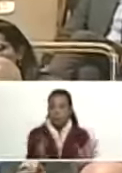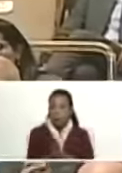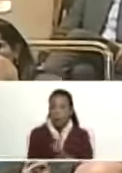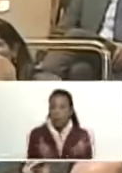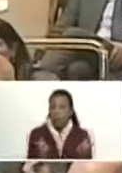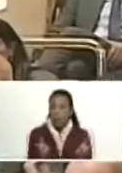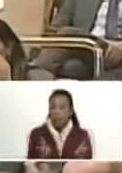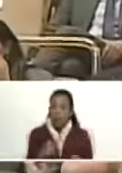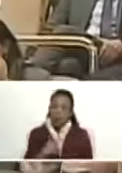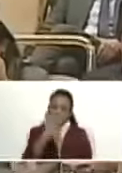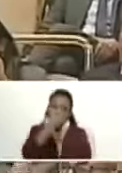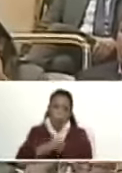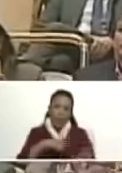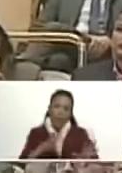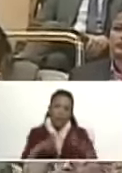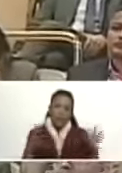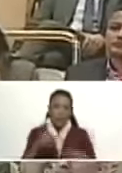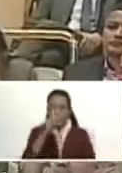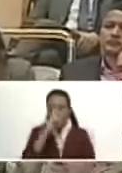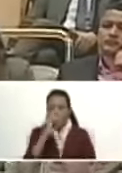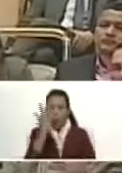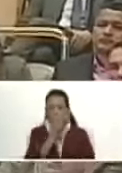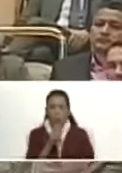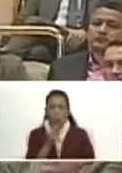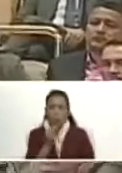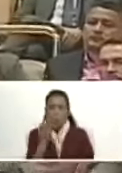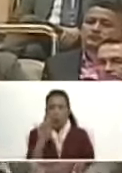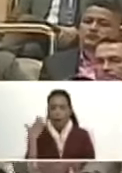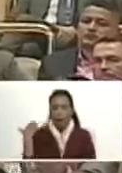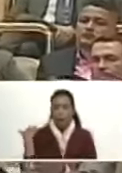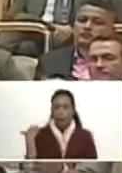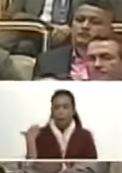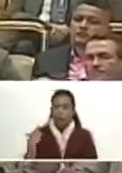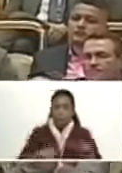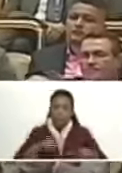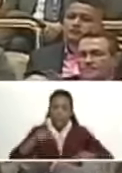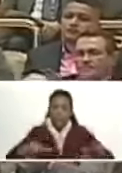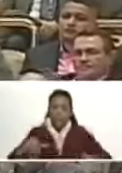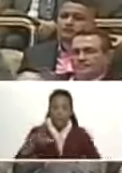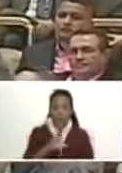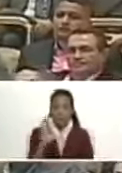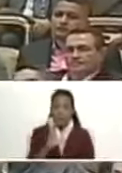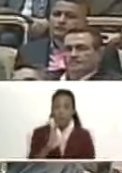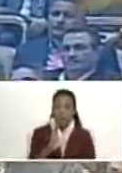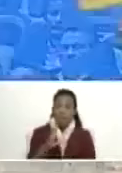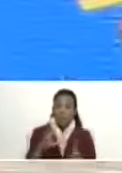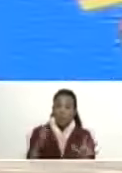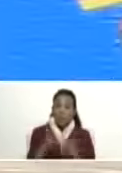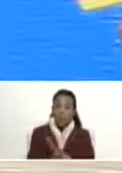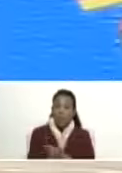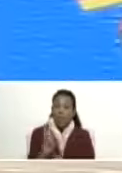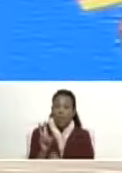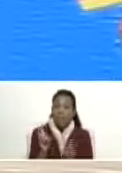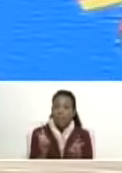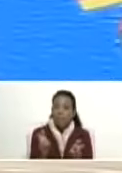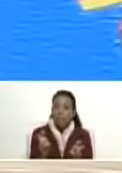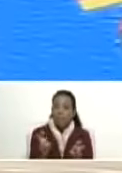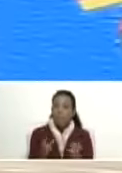Yo tenía, ¿cuánto?, 19 años, y había agitación aquí en Caracas. Es una cosa como